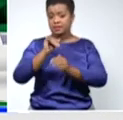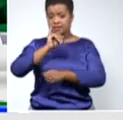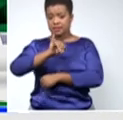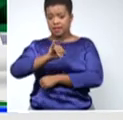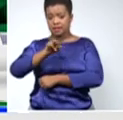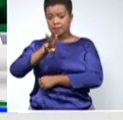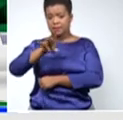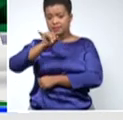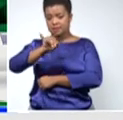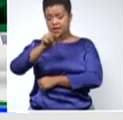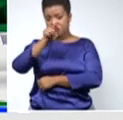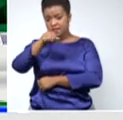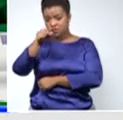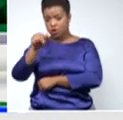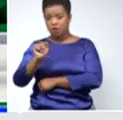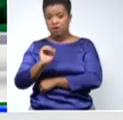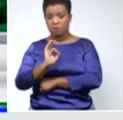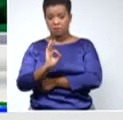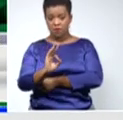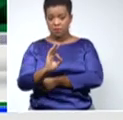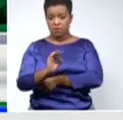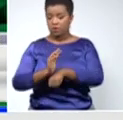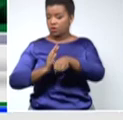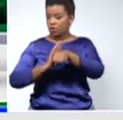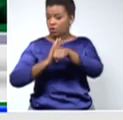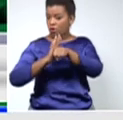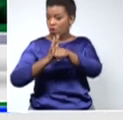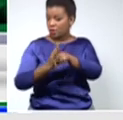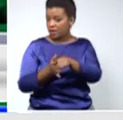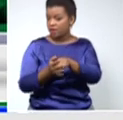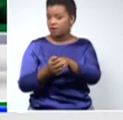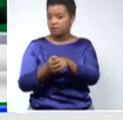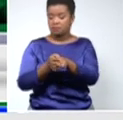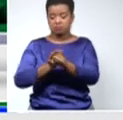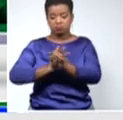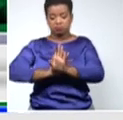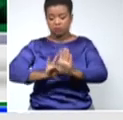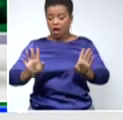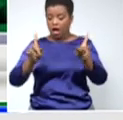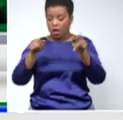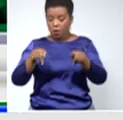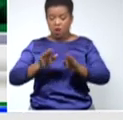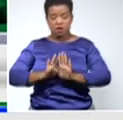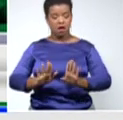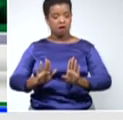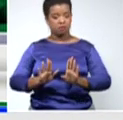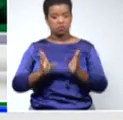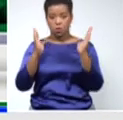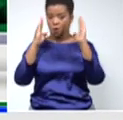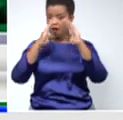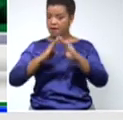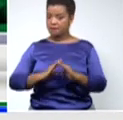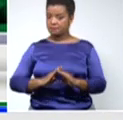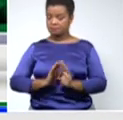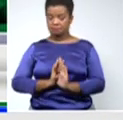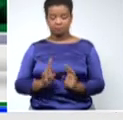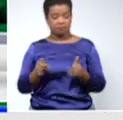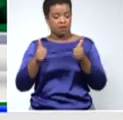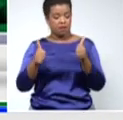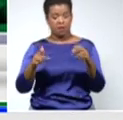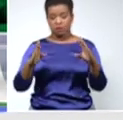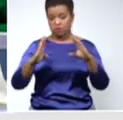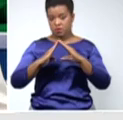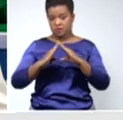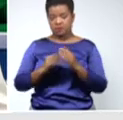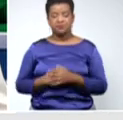47.626 personas que han tenido la COVID-19 y se encuentran ya en estos momentos recuperados de la enfermedad.